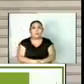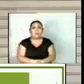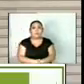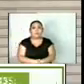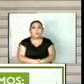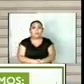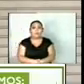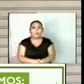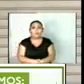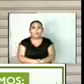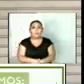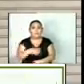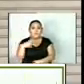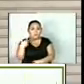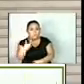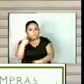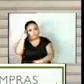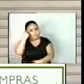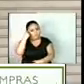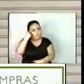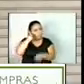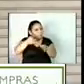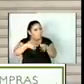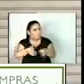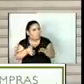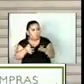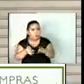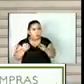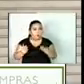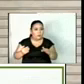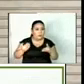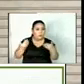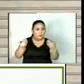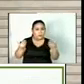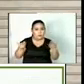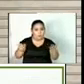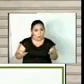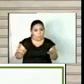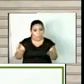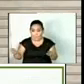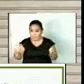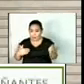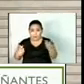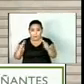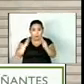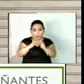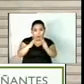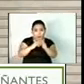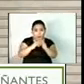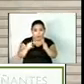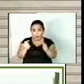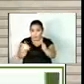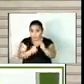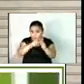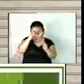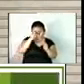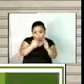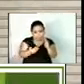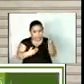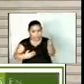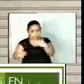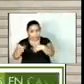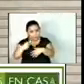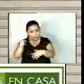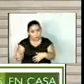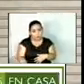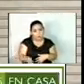Vamos a buscar algún mecanismo para llamar a algunas personas que han estado en cuarentena de los empleados para delegarlos a